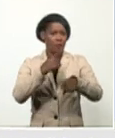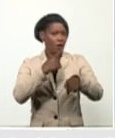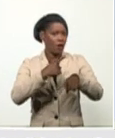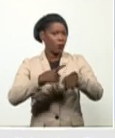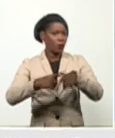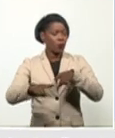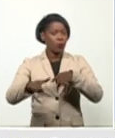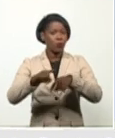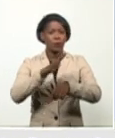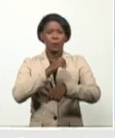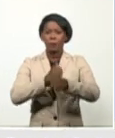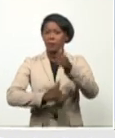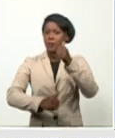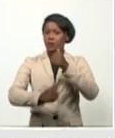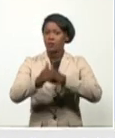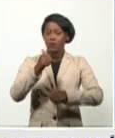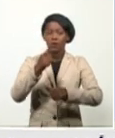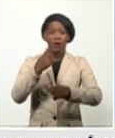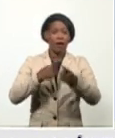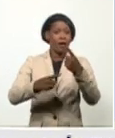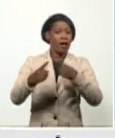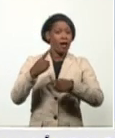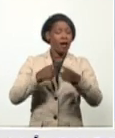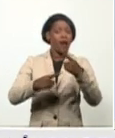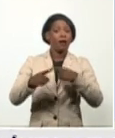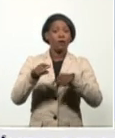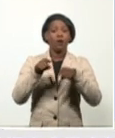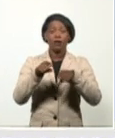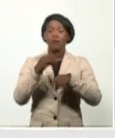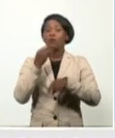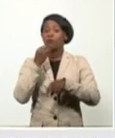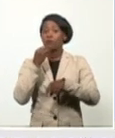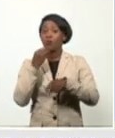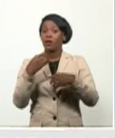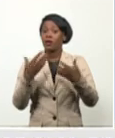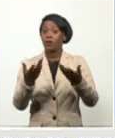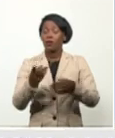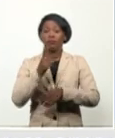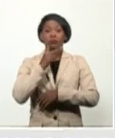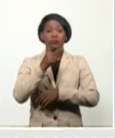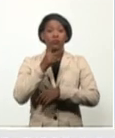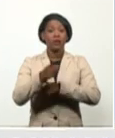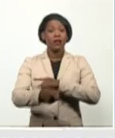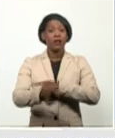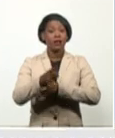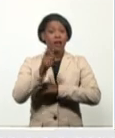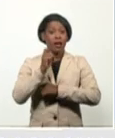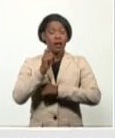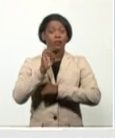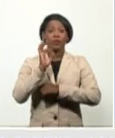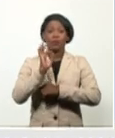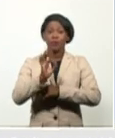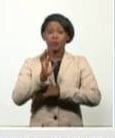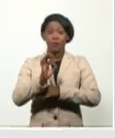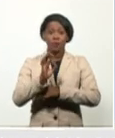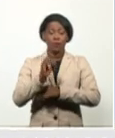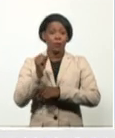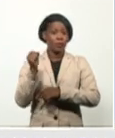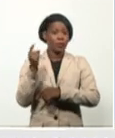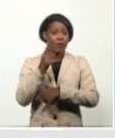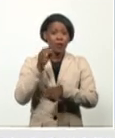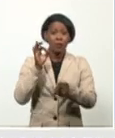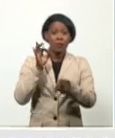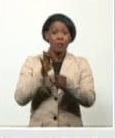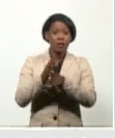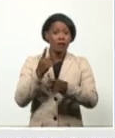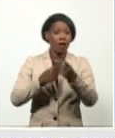concomitantes en una persona, pues también es la atención inmediata desde los primeros momentos de